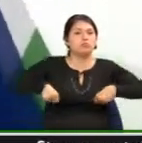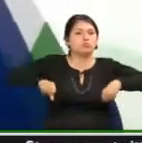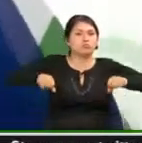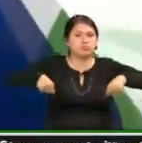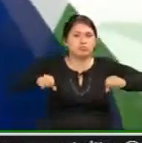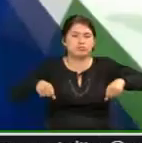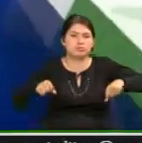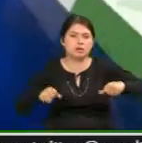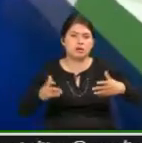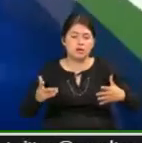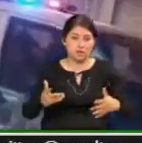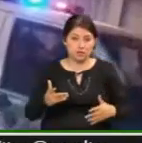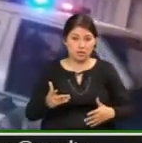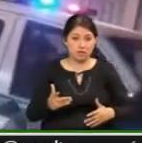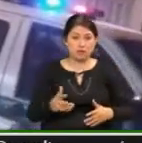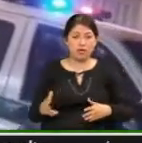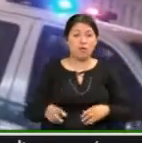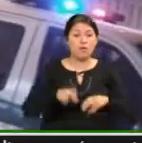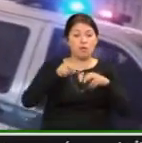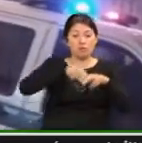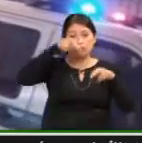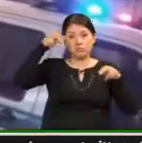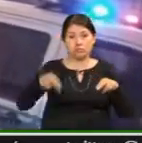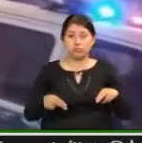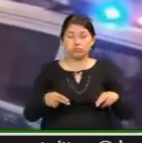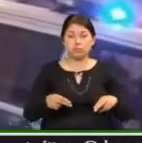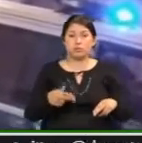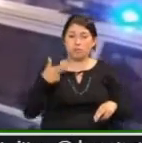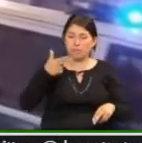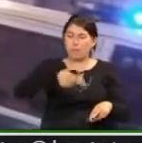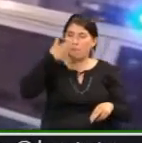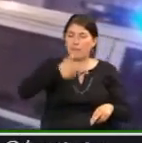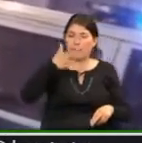en una motocicleta y descienden del automotor para disparar a la víctima.